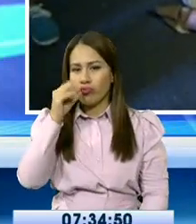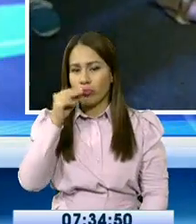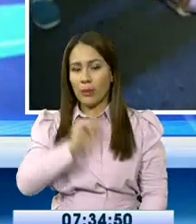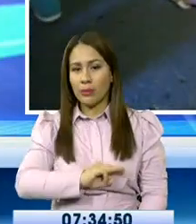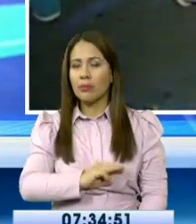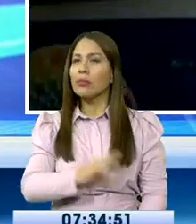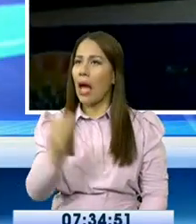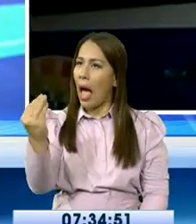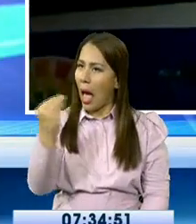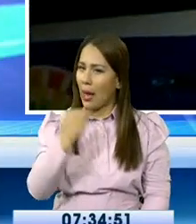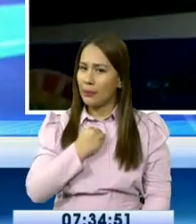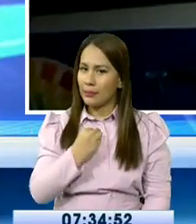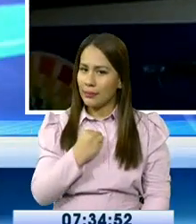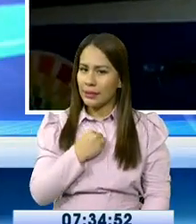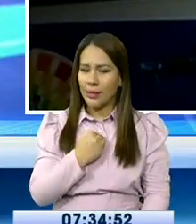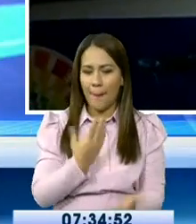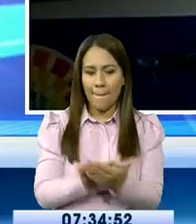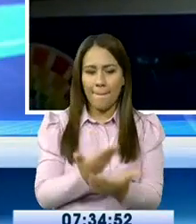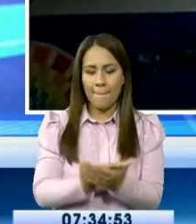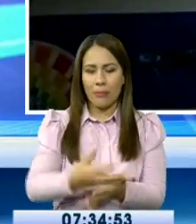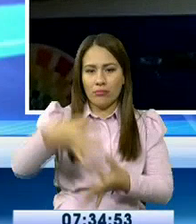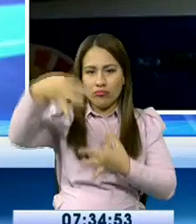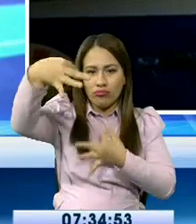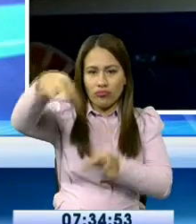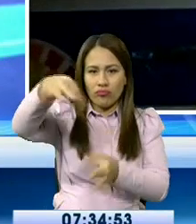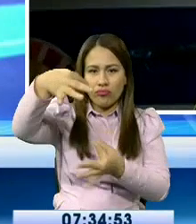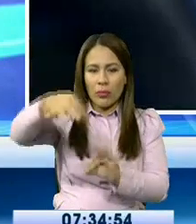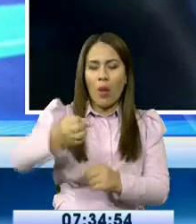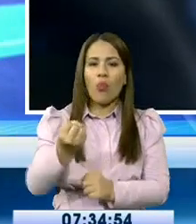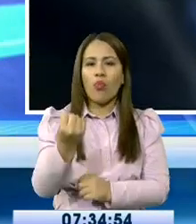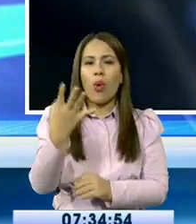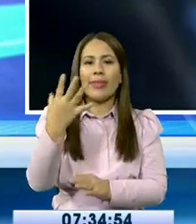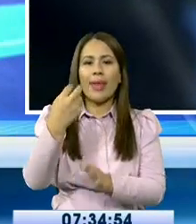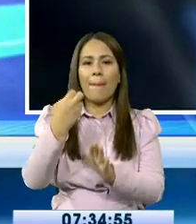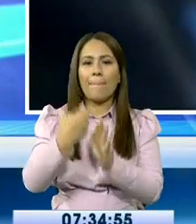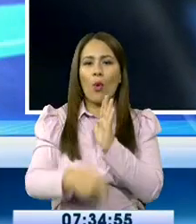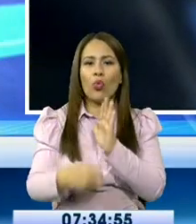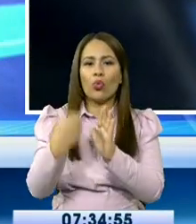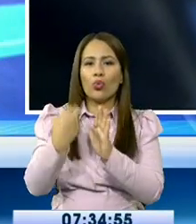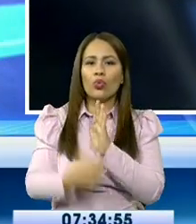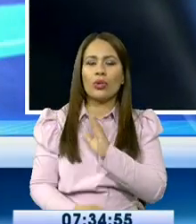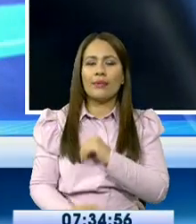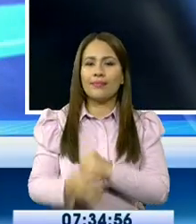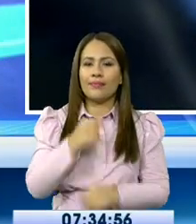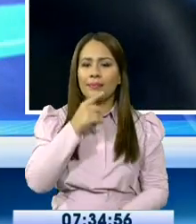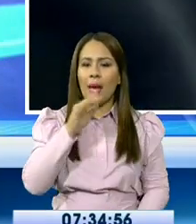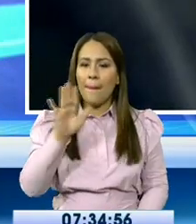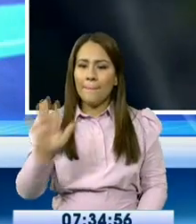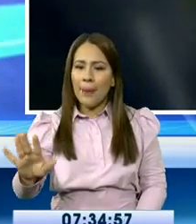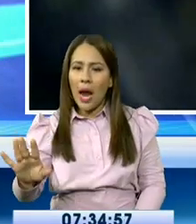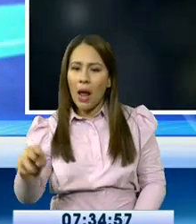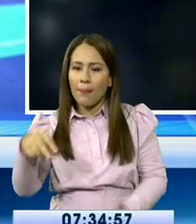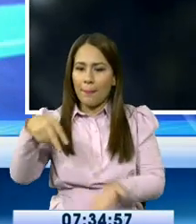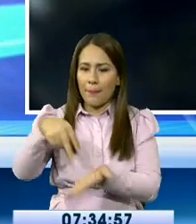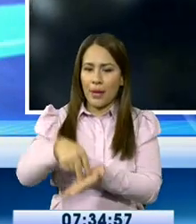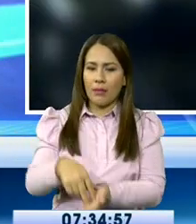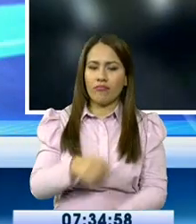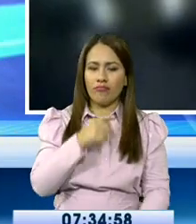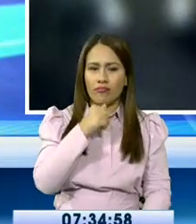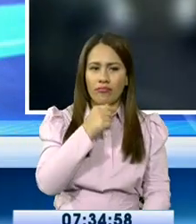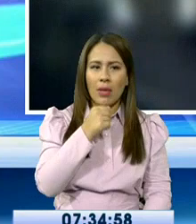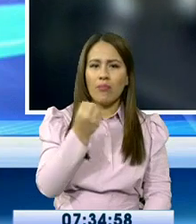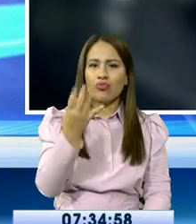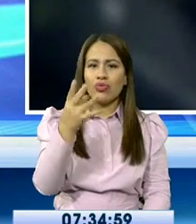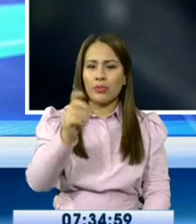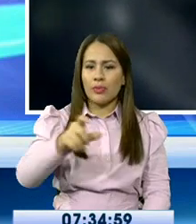saber con papeles las multas que le imponen por parar donde no es paradero, por dejar gente en media